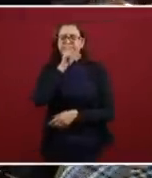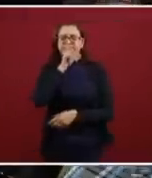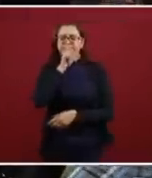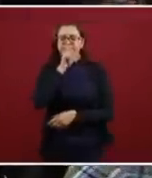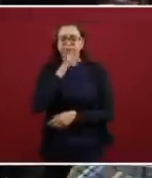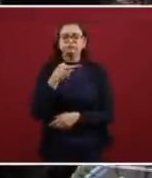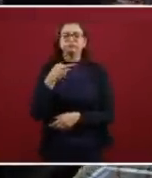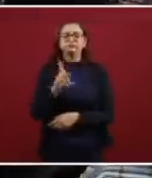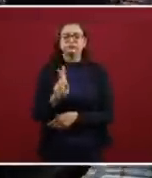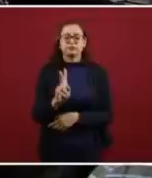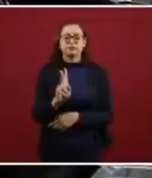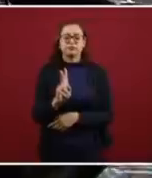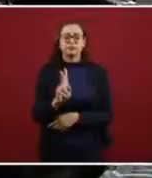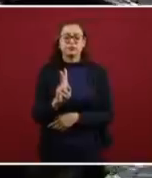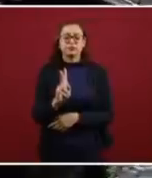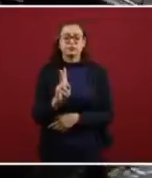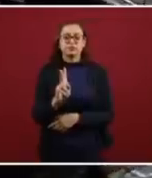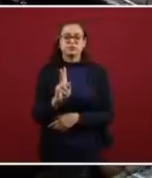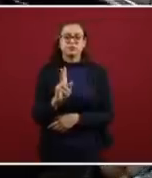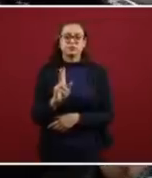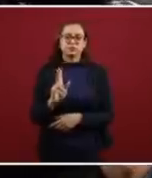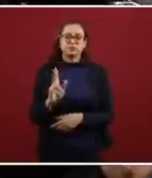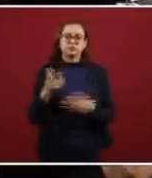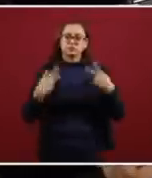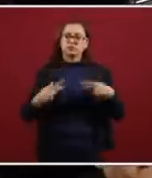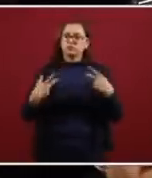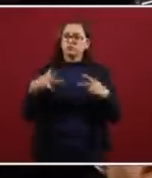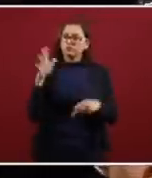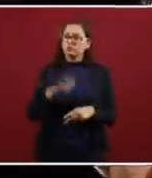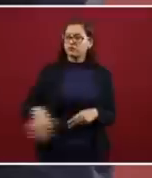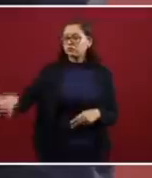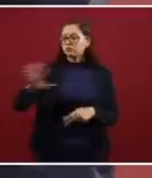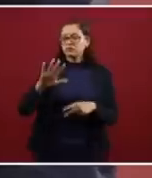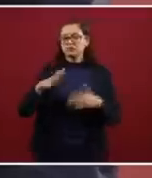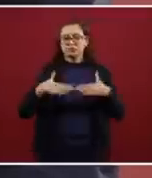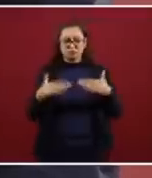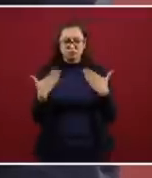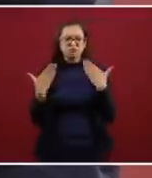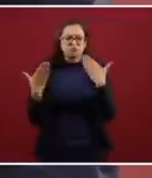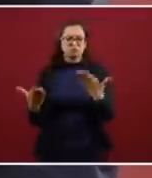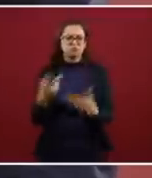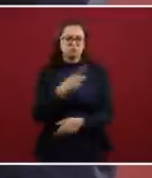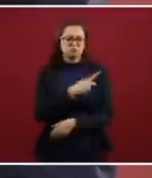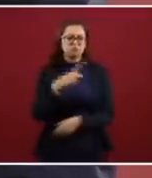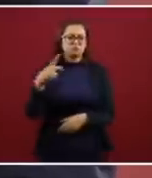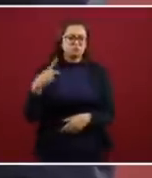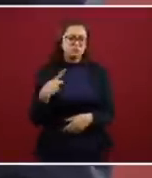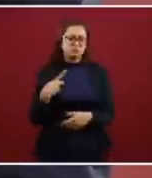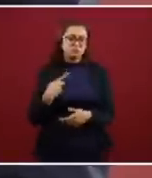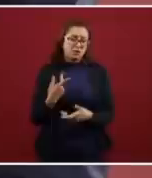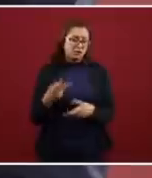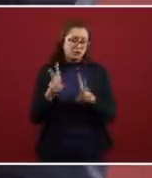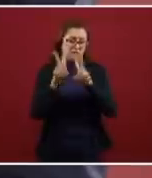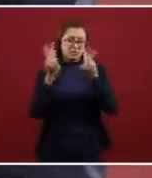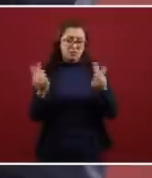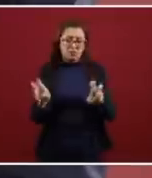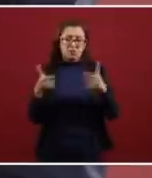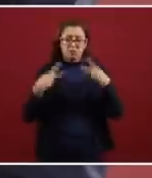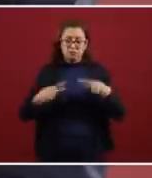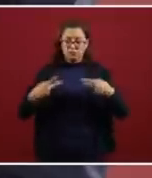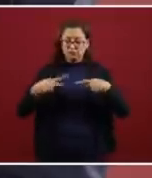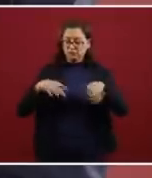pero hay que tenerle confianza al pueblo, y en este caso hay que tenerle confianza a los